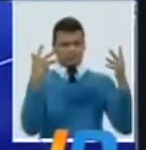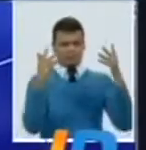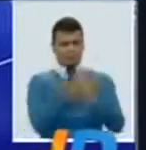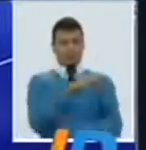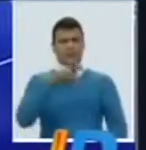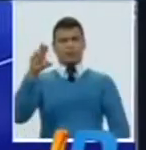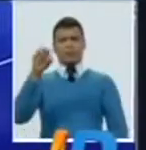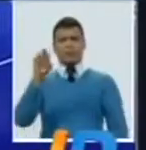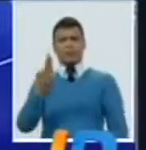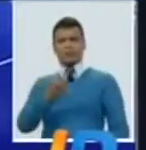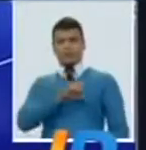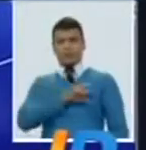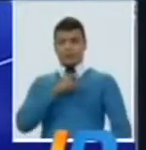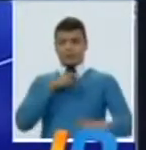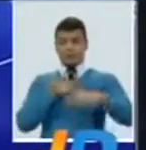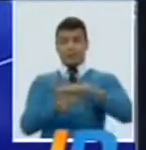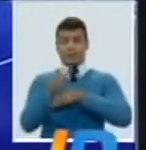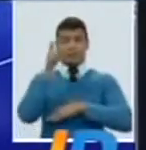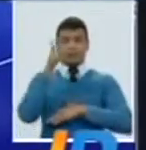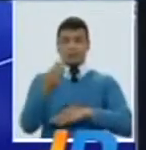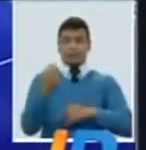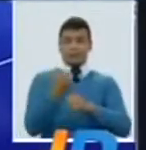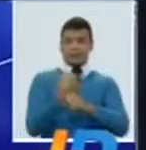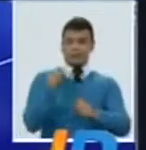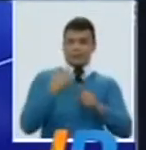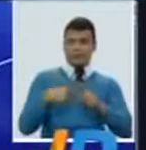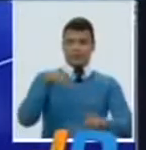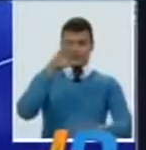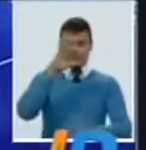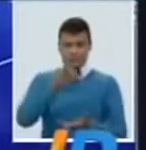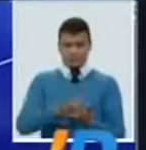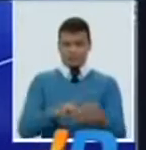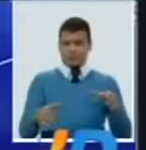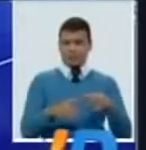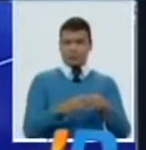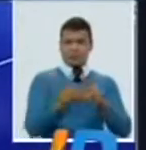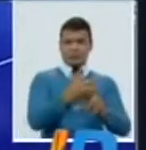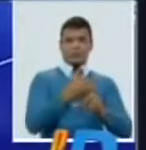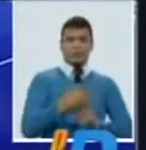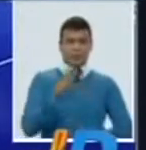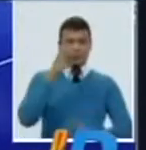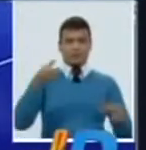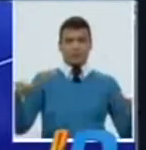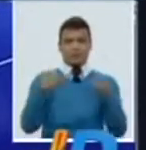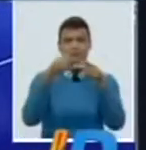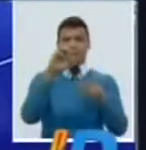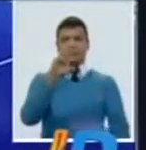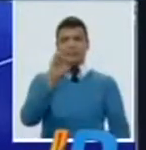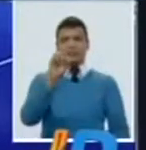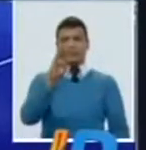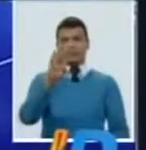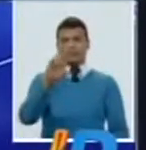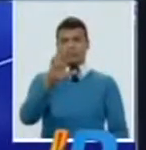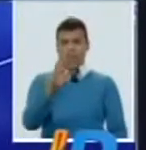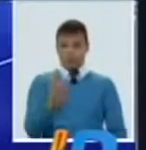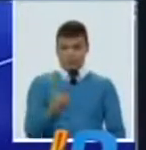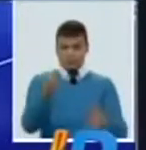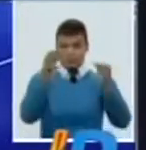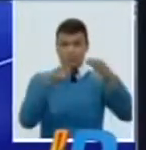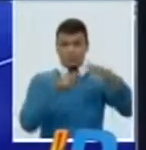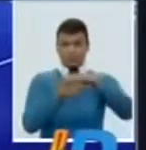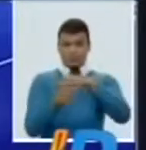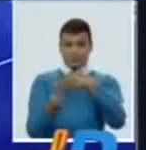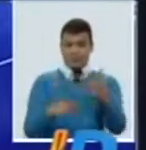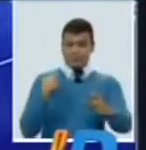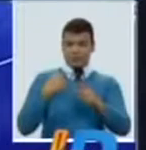en el nororiente de Cali por el homicidio de un agente retirado de la policía que hacía parte del esquema de seguridad del congresista Roberto Ortiz. La muerte del